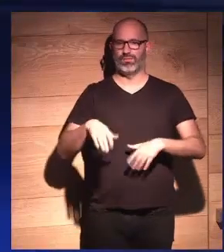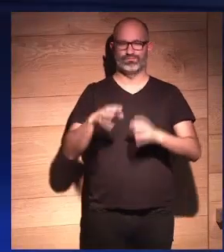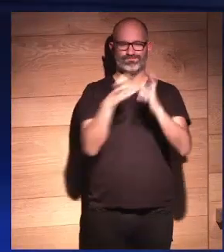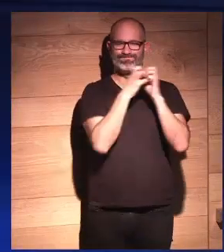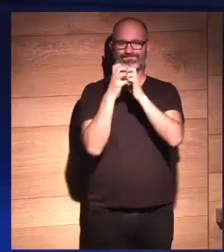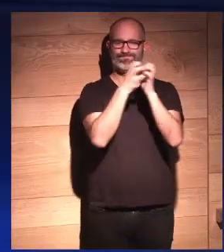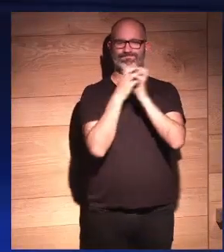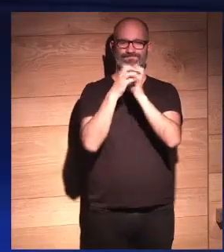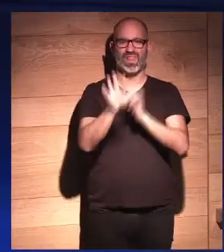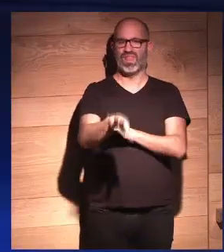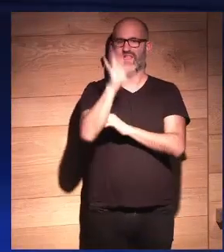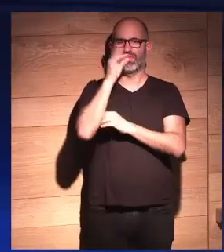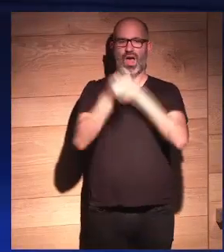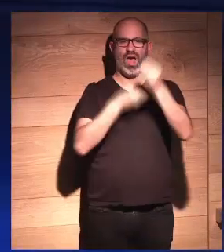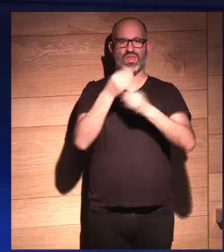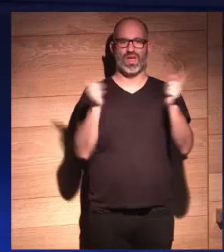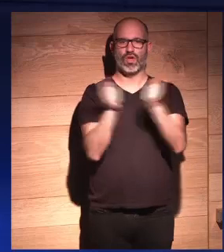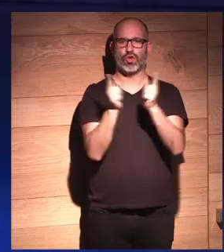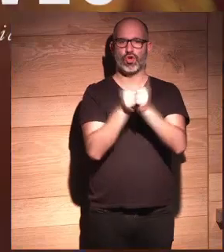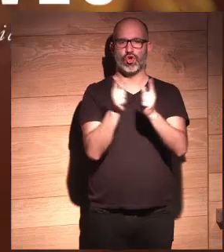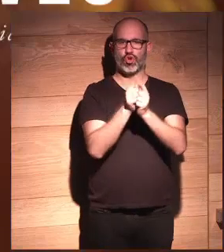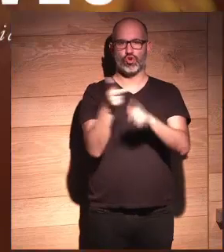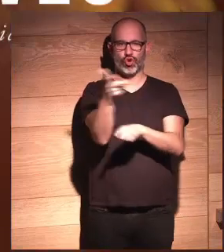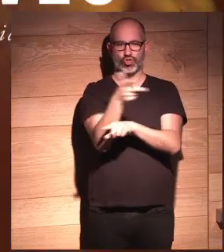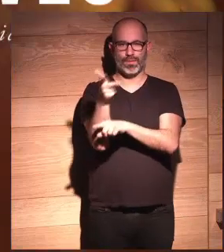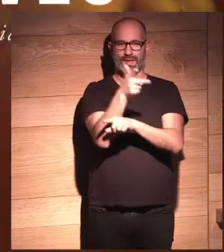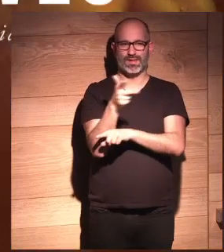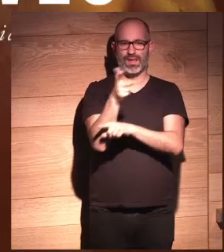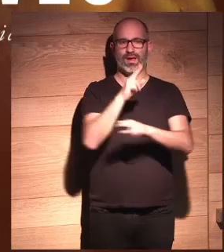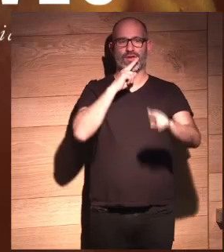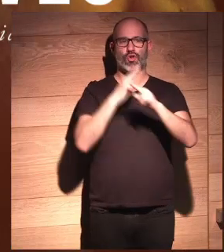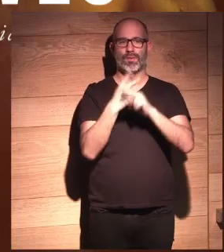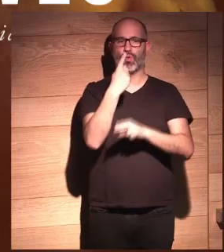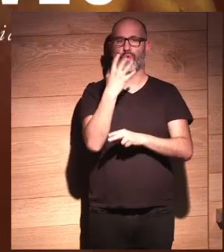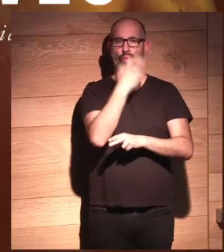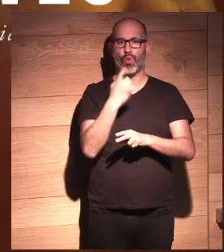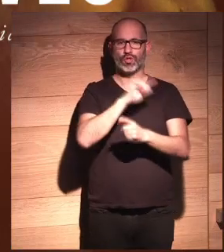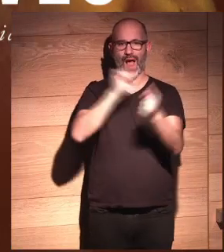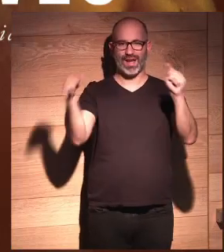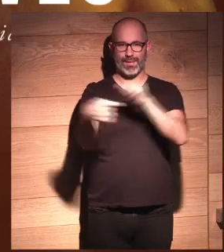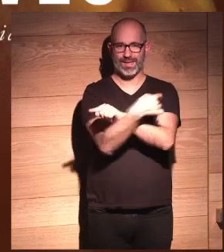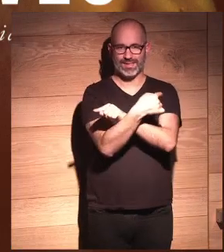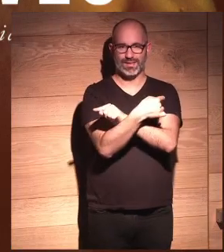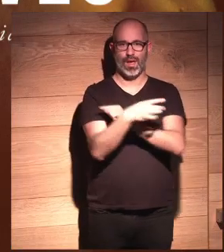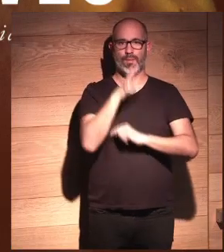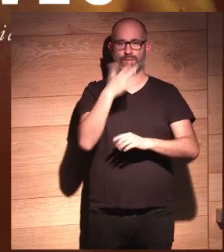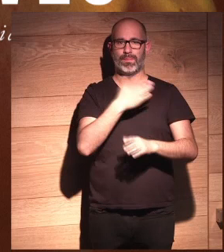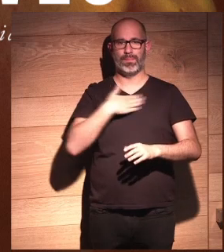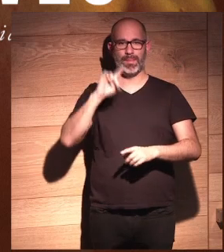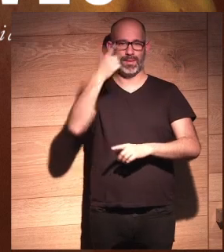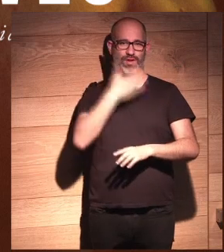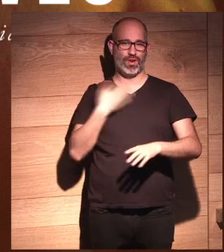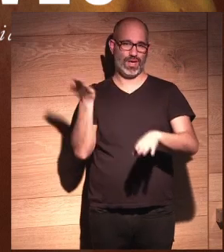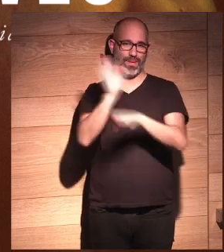que fue rodar el cortometraje, un cuento al revés, que es una precuela del largo. Entonces lo primero que quiero hacer es poneros el tráiler para